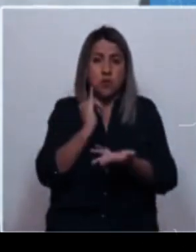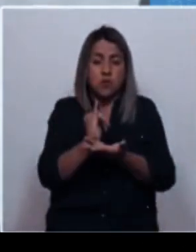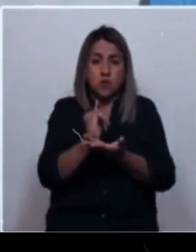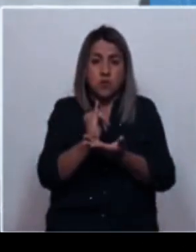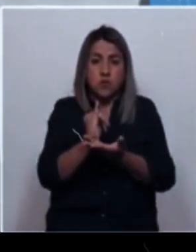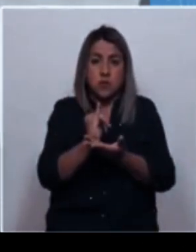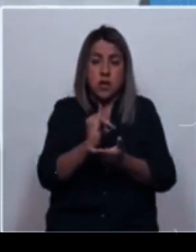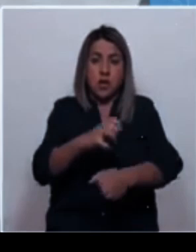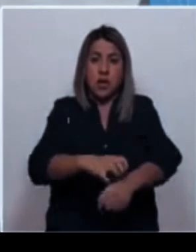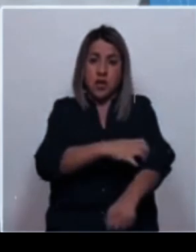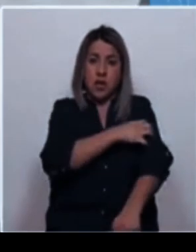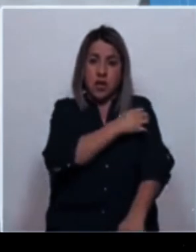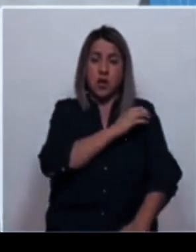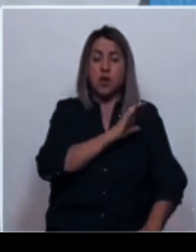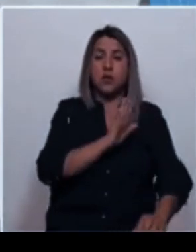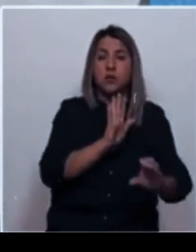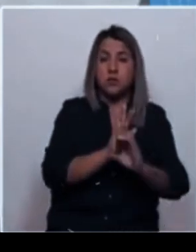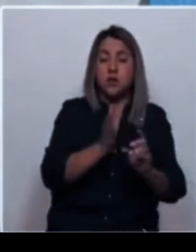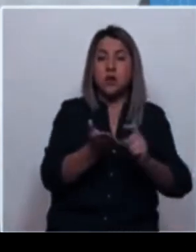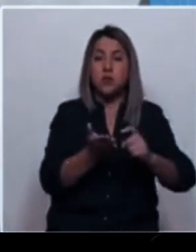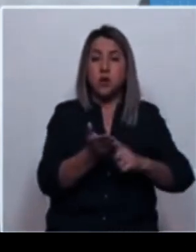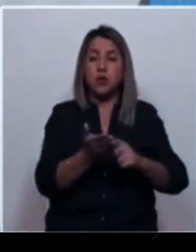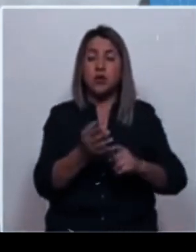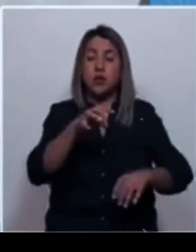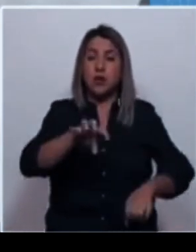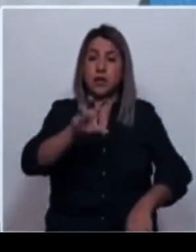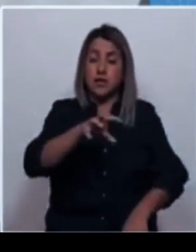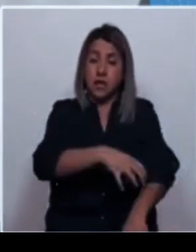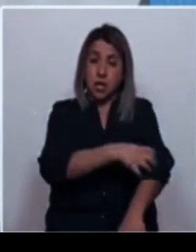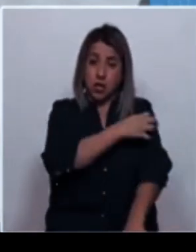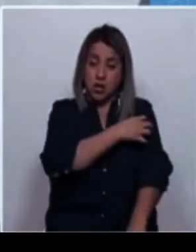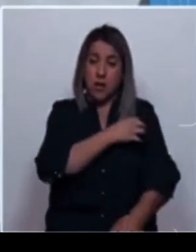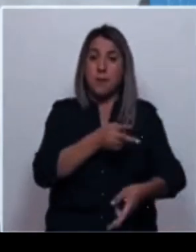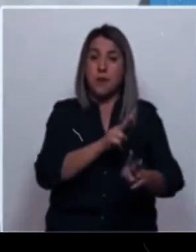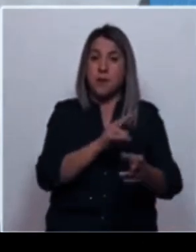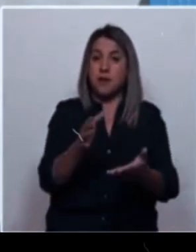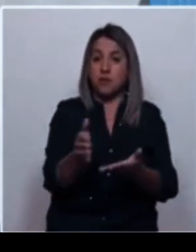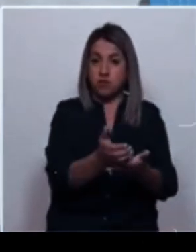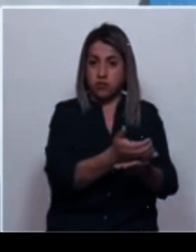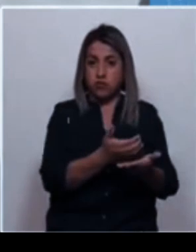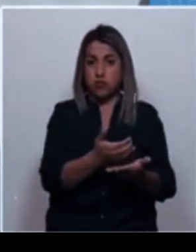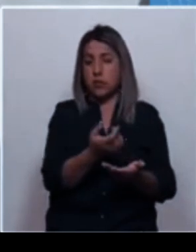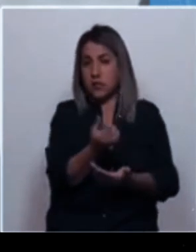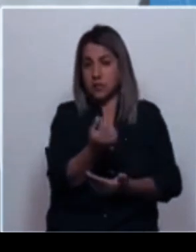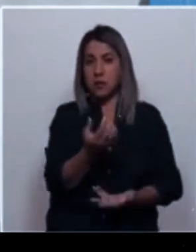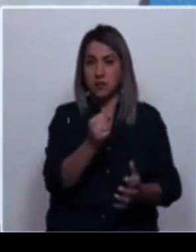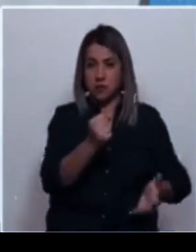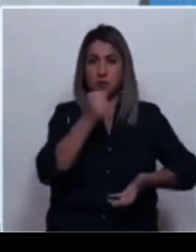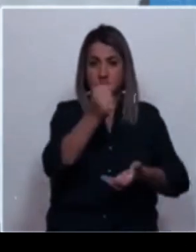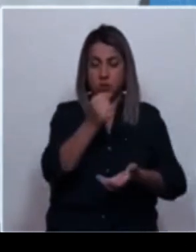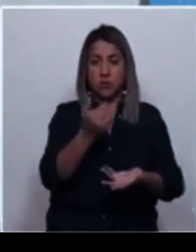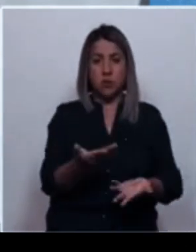propios como contribuciones o impuestos regionales que permitan tener un un estimado del monto que se está